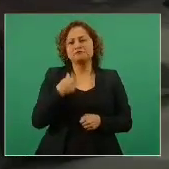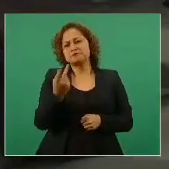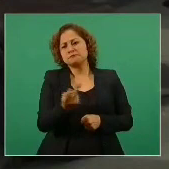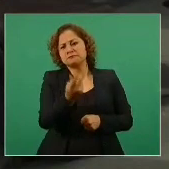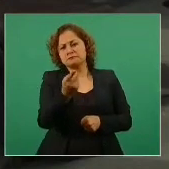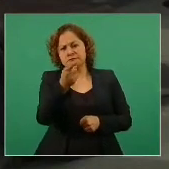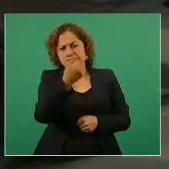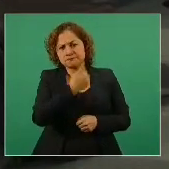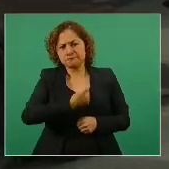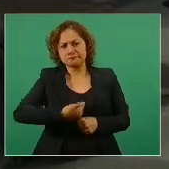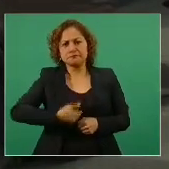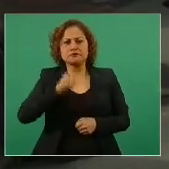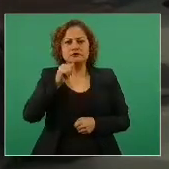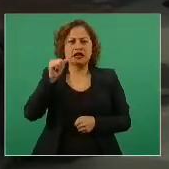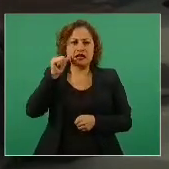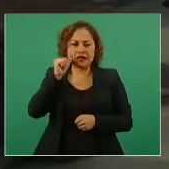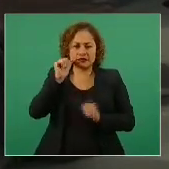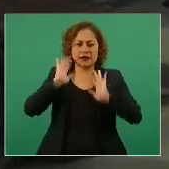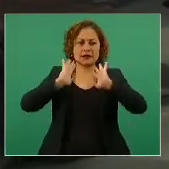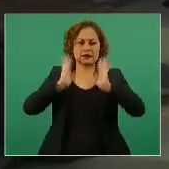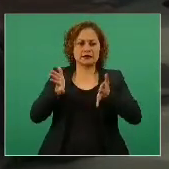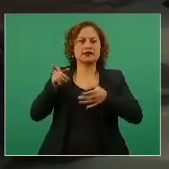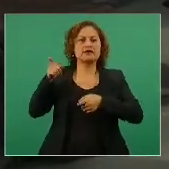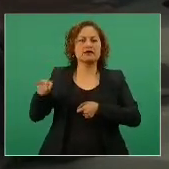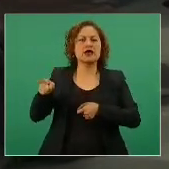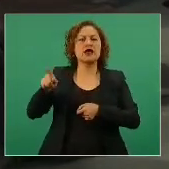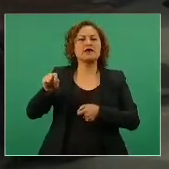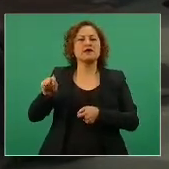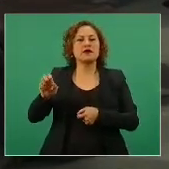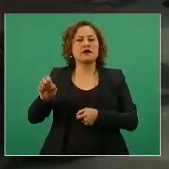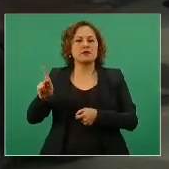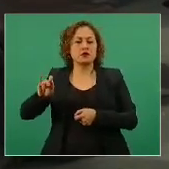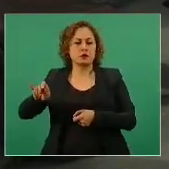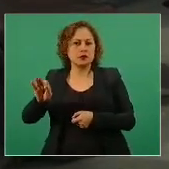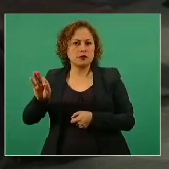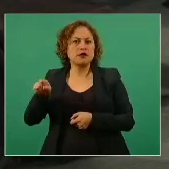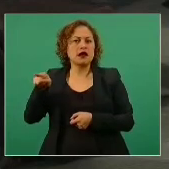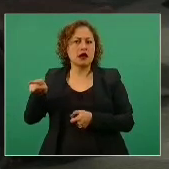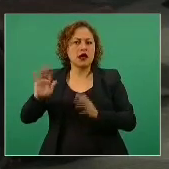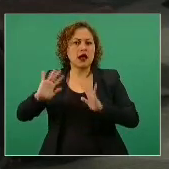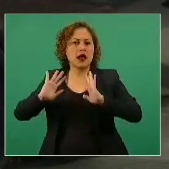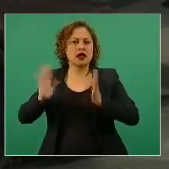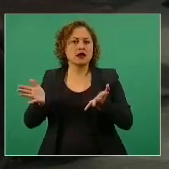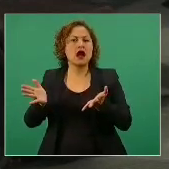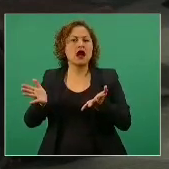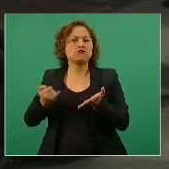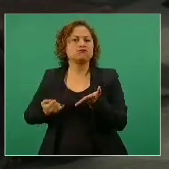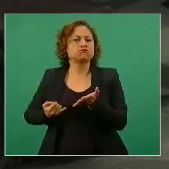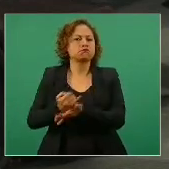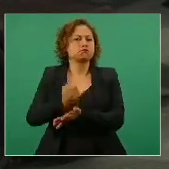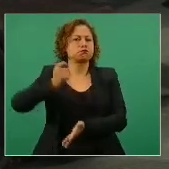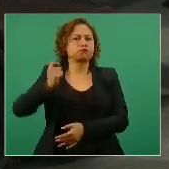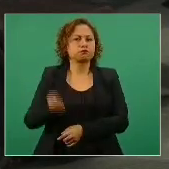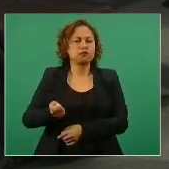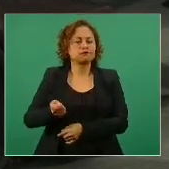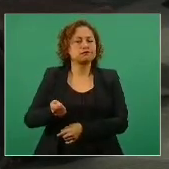Preguntarle, presidente, pues el día de ayer ya el Tribunal Electoral pues ha dado el revés a las... a la candidatura